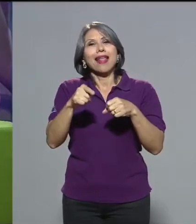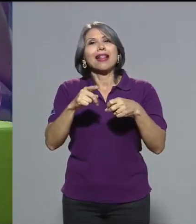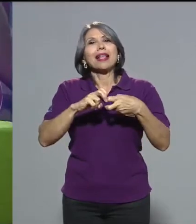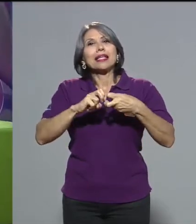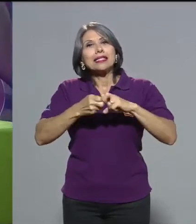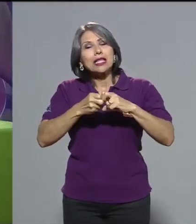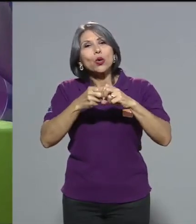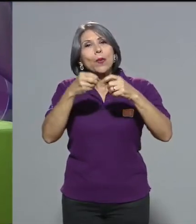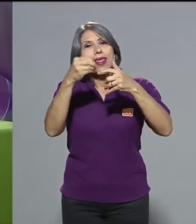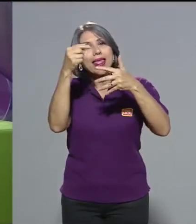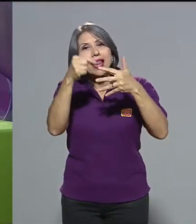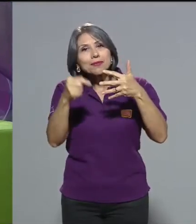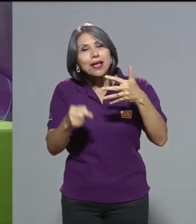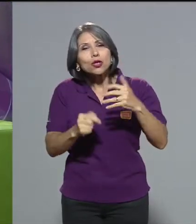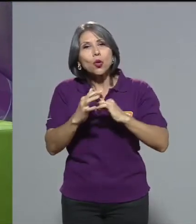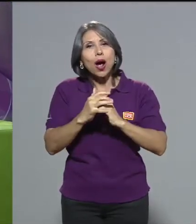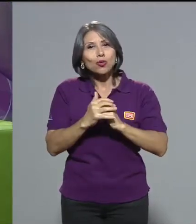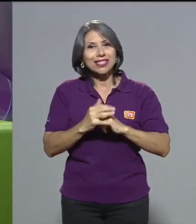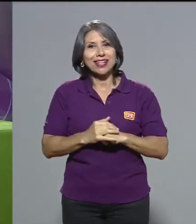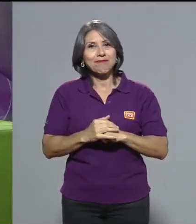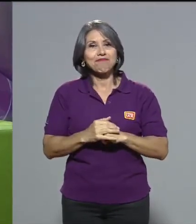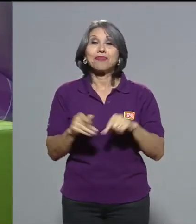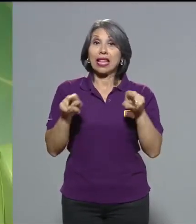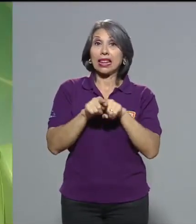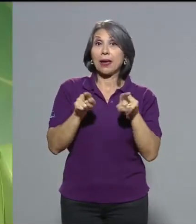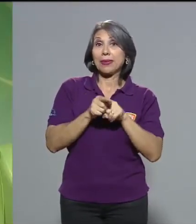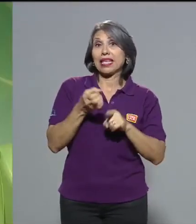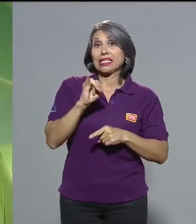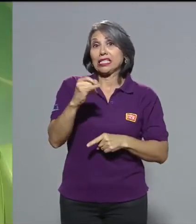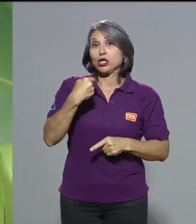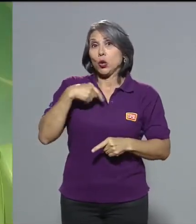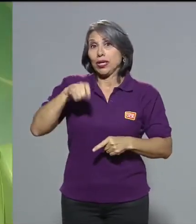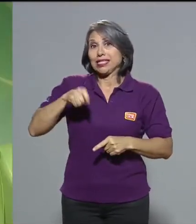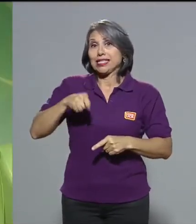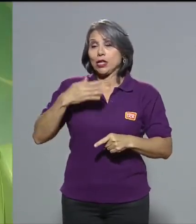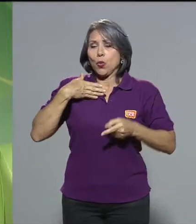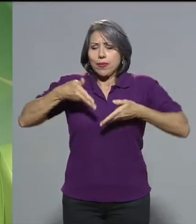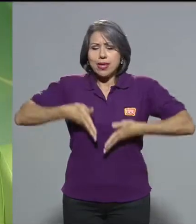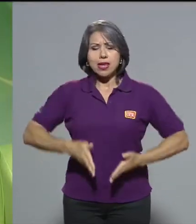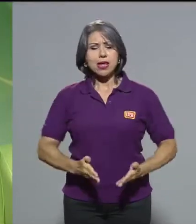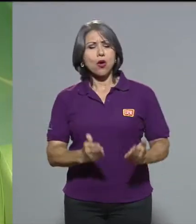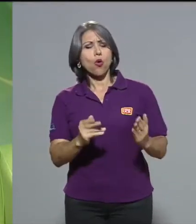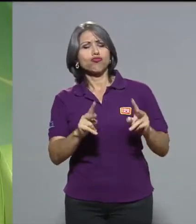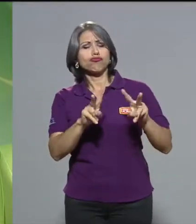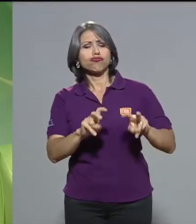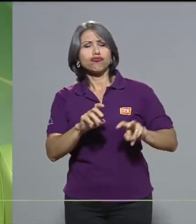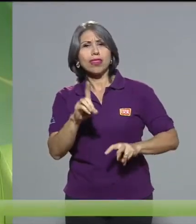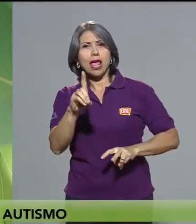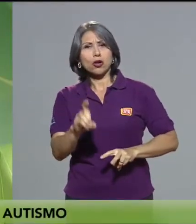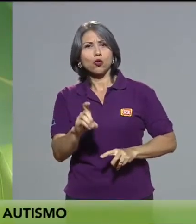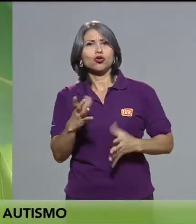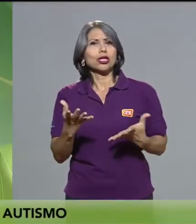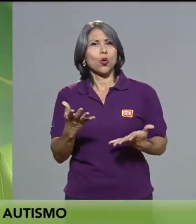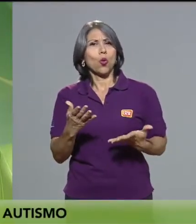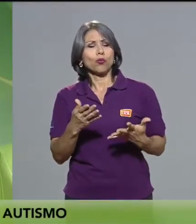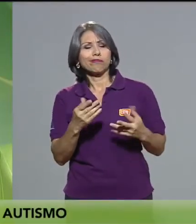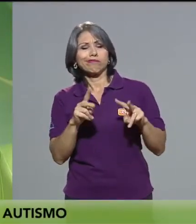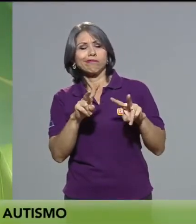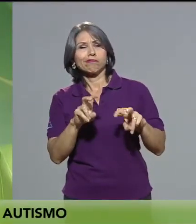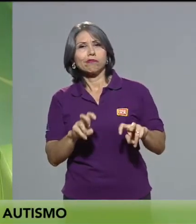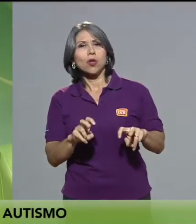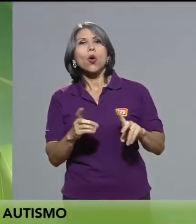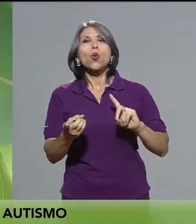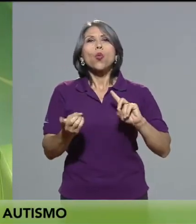que se realice el diagnóstico de mi hijo o de mi hija, ¿cuáles son como esos tips o esos consejos